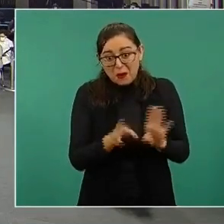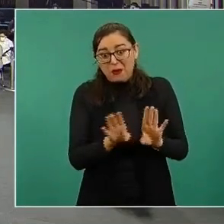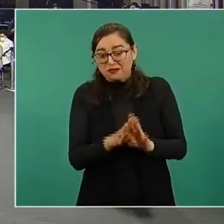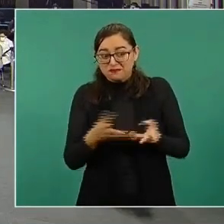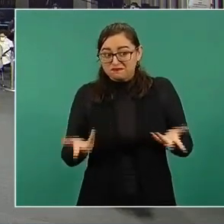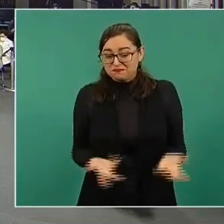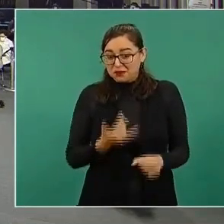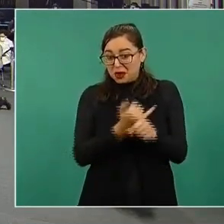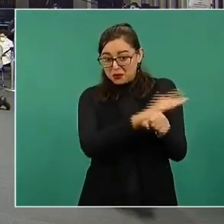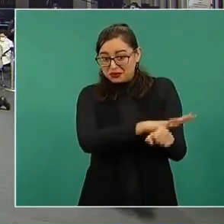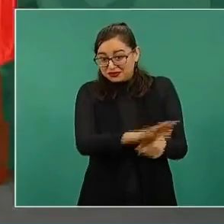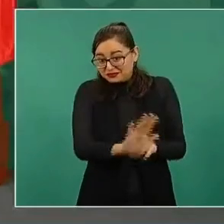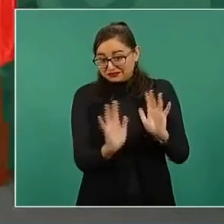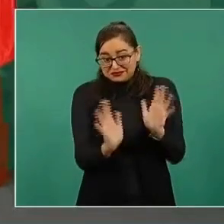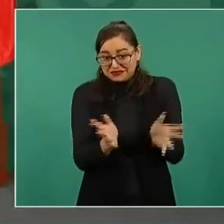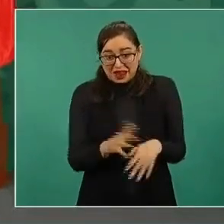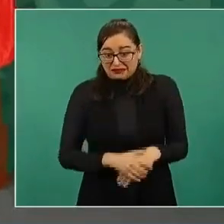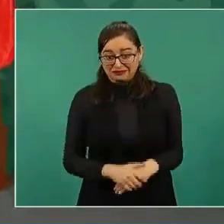los jóvenes,